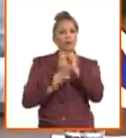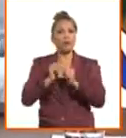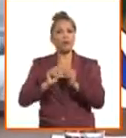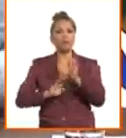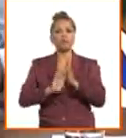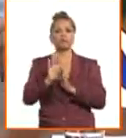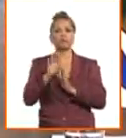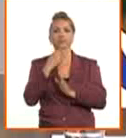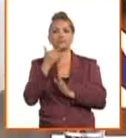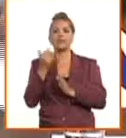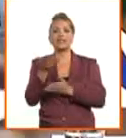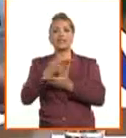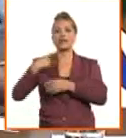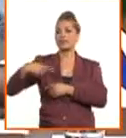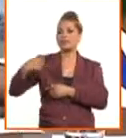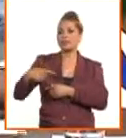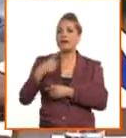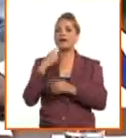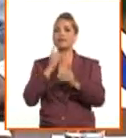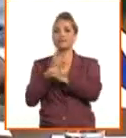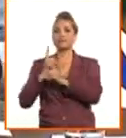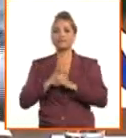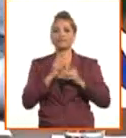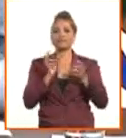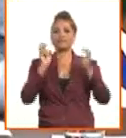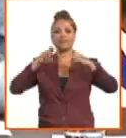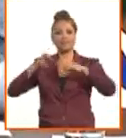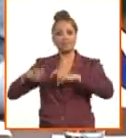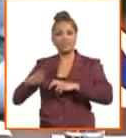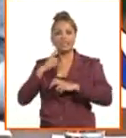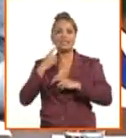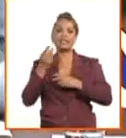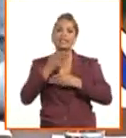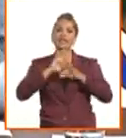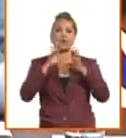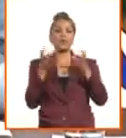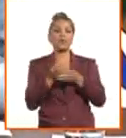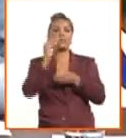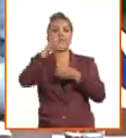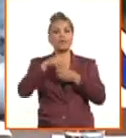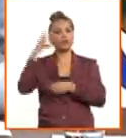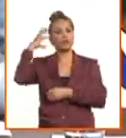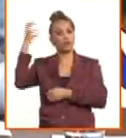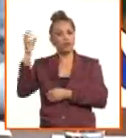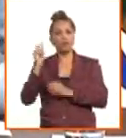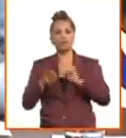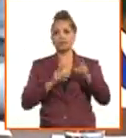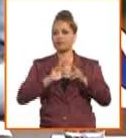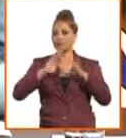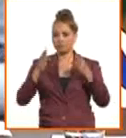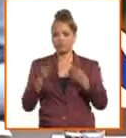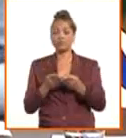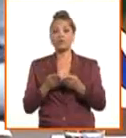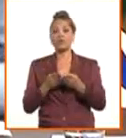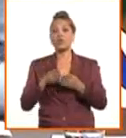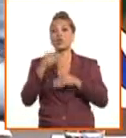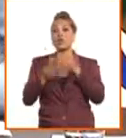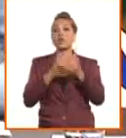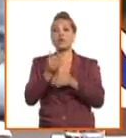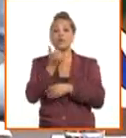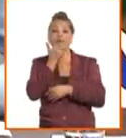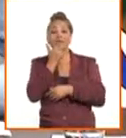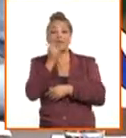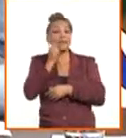sistemáticos estos encuentros, esta información desde la gestión de gobierno, desde la acción de gobierno, en los problemas más cardinales,